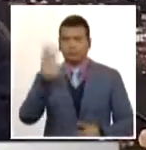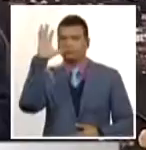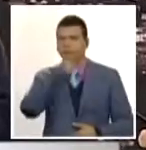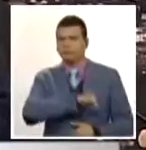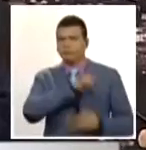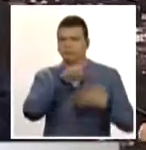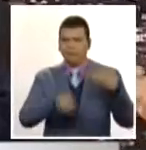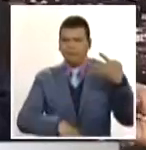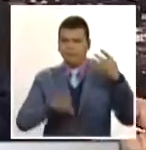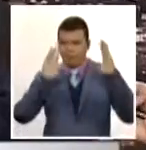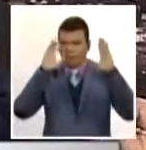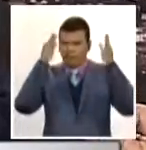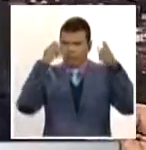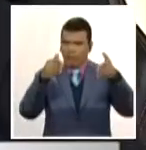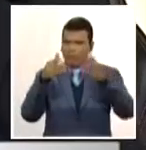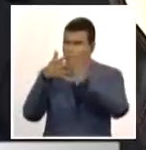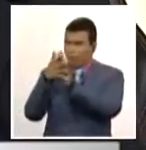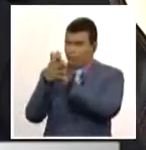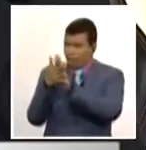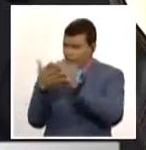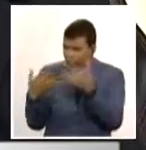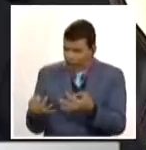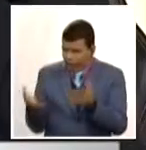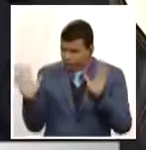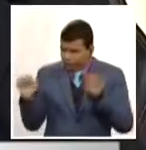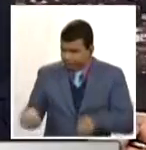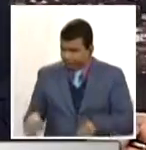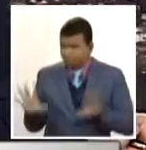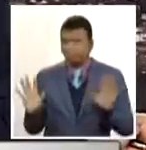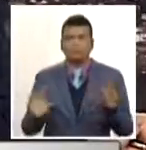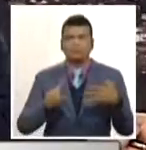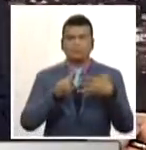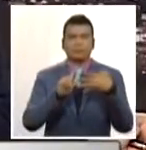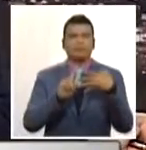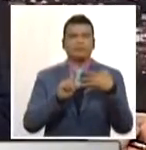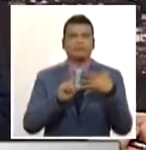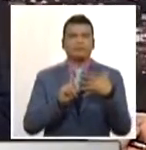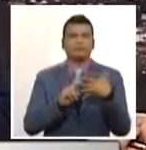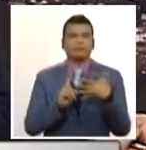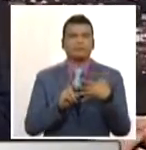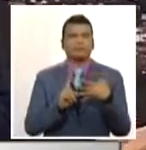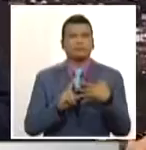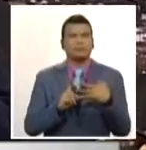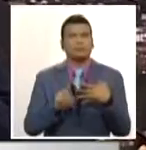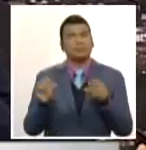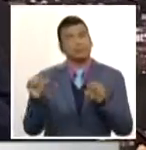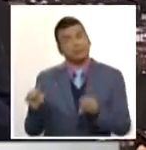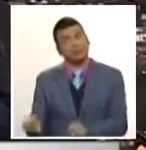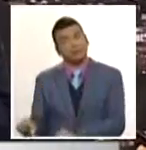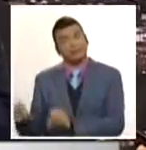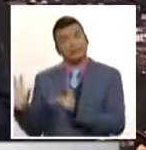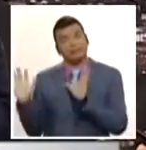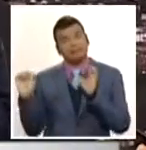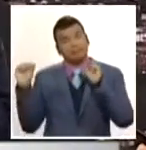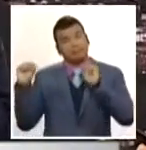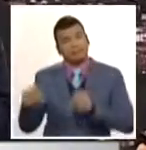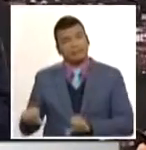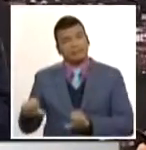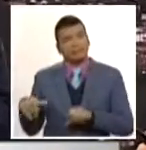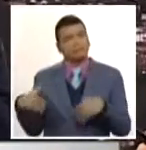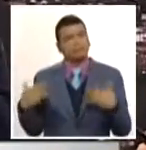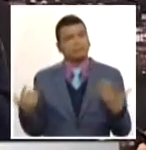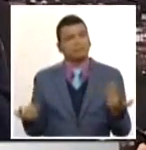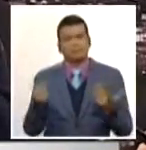muy focalizada. ¿Y les podemos decir cuál sería el primero? Claro. El primero es un escenario pesimista. El escenario pesimista es,